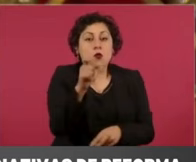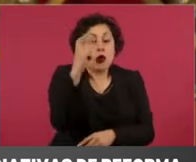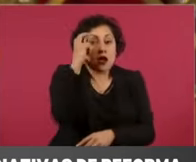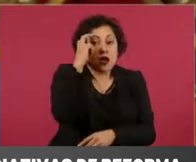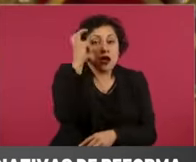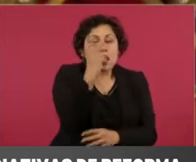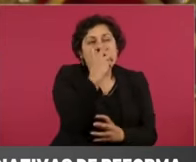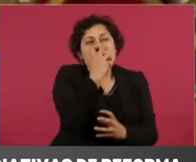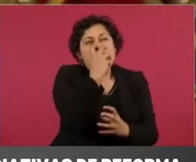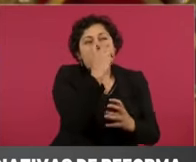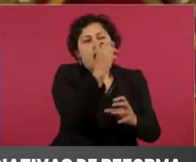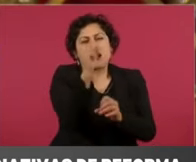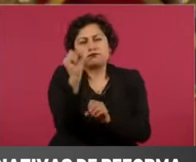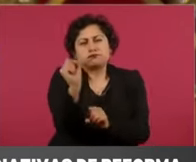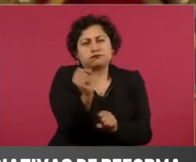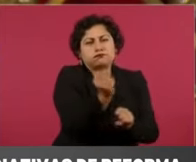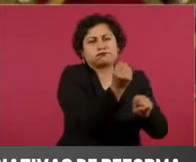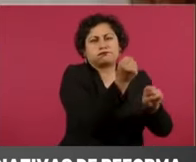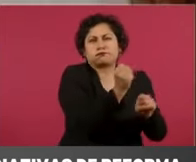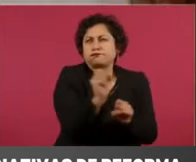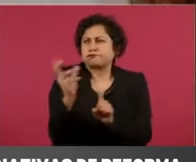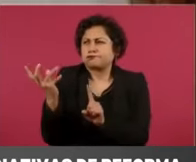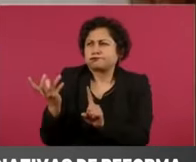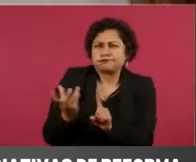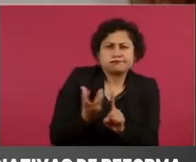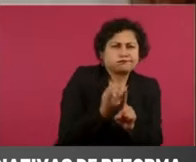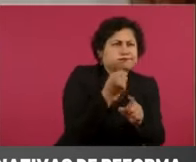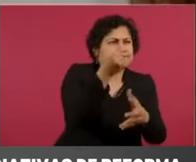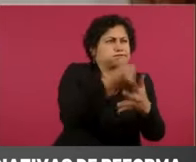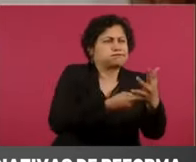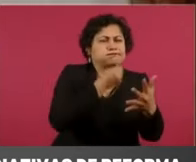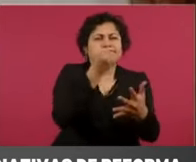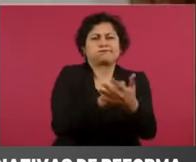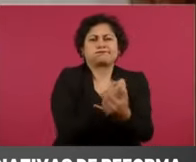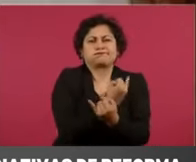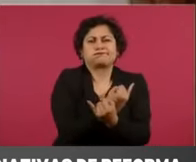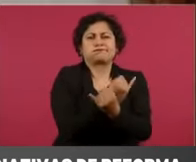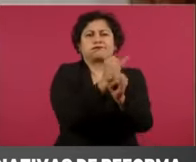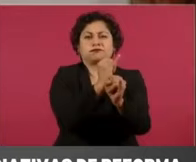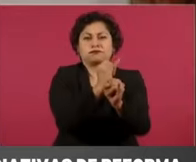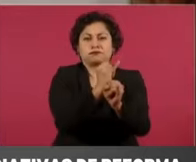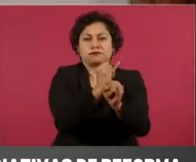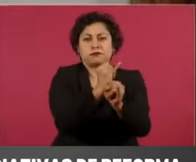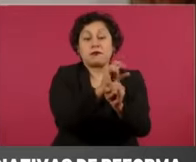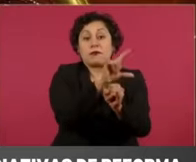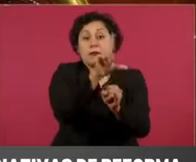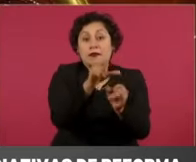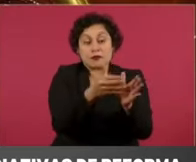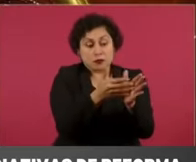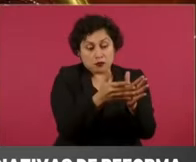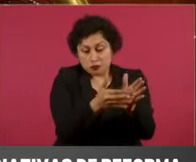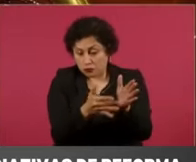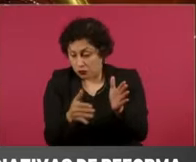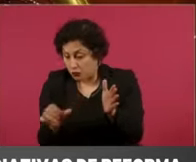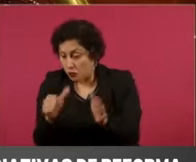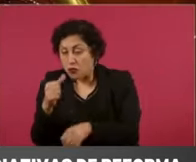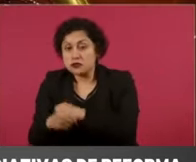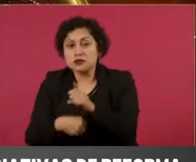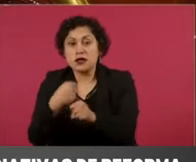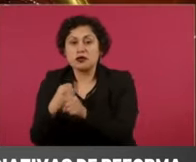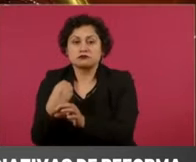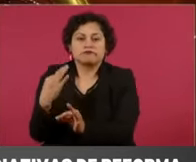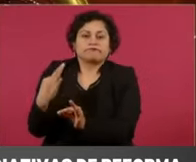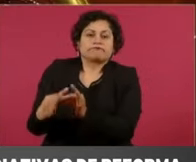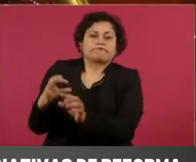la independencia ocurrida 11 años más tarde. A los